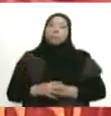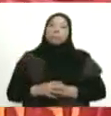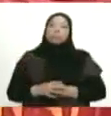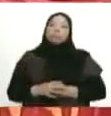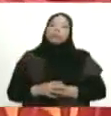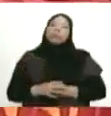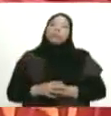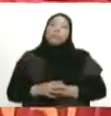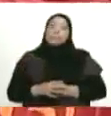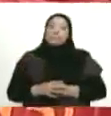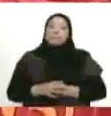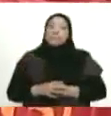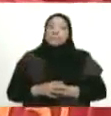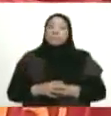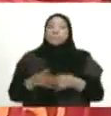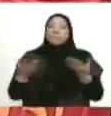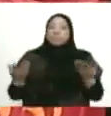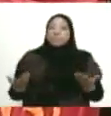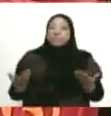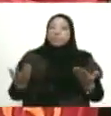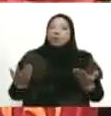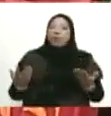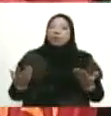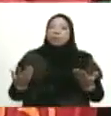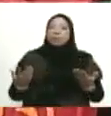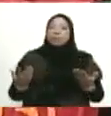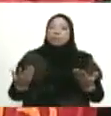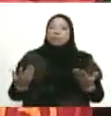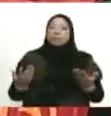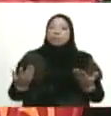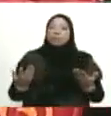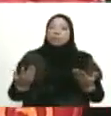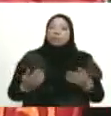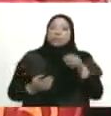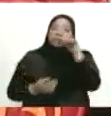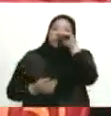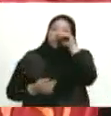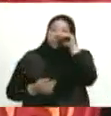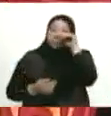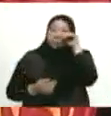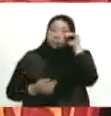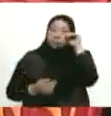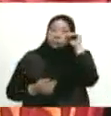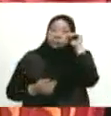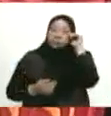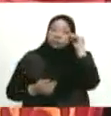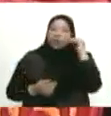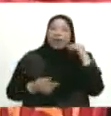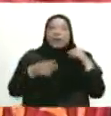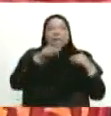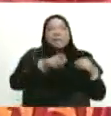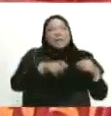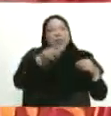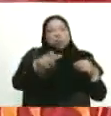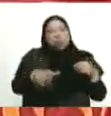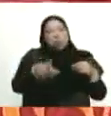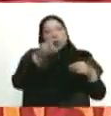¿Ah? Cupaje son las cuadrillas de paz. La